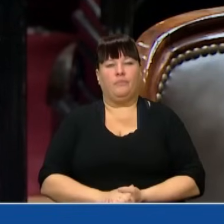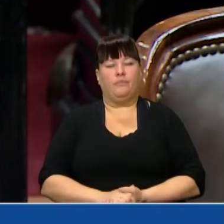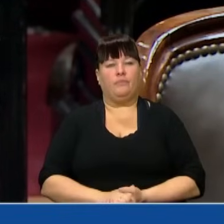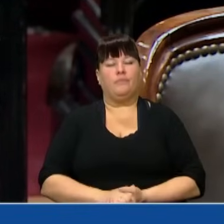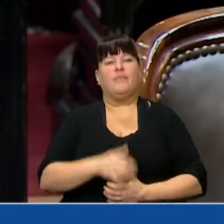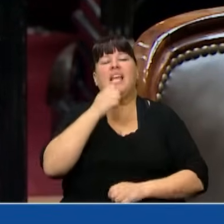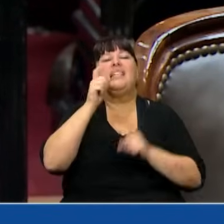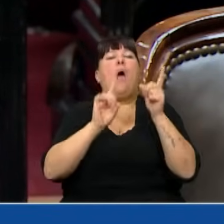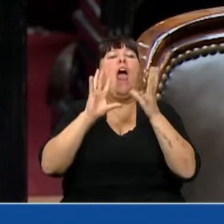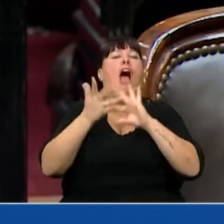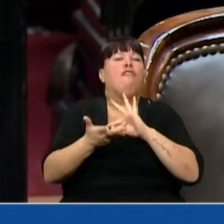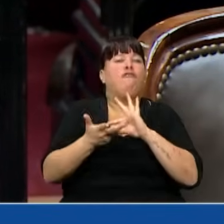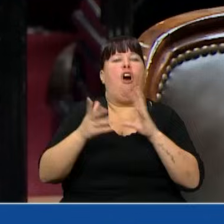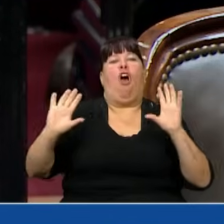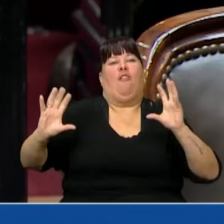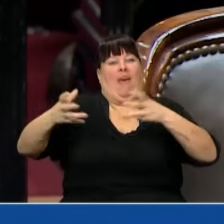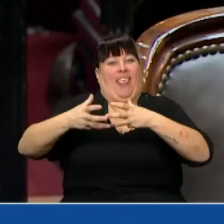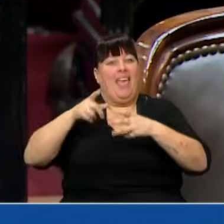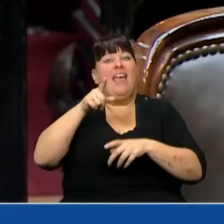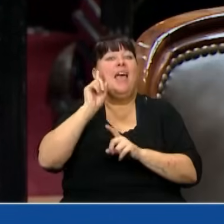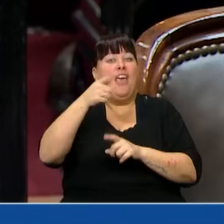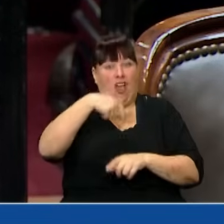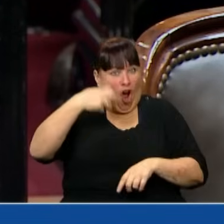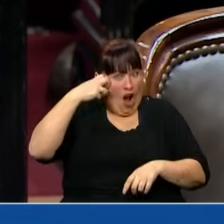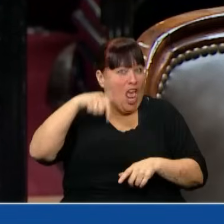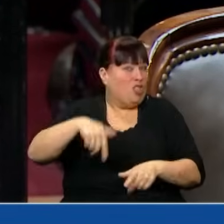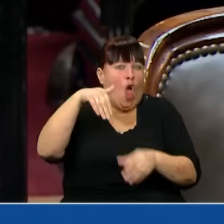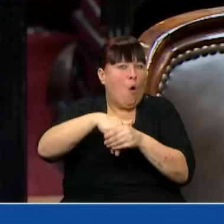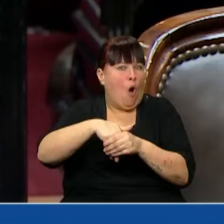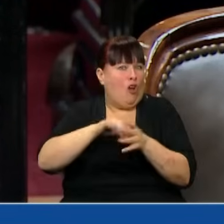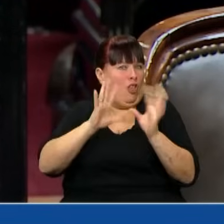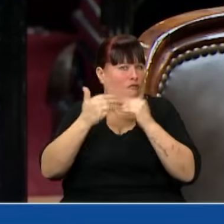Si hay algún mecanismo de casta en este Congreso, es el que vamos a votar hoy.